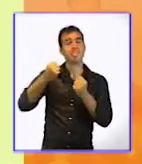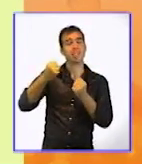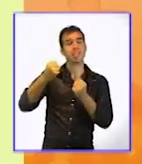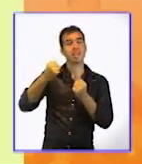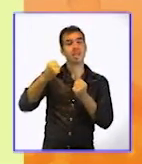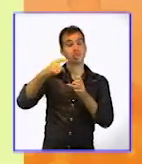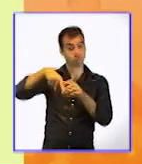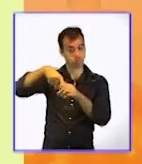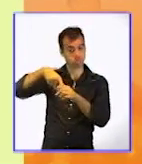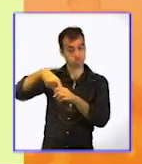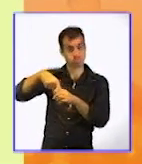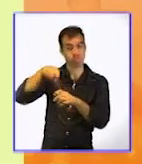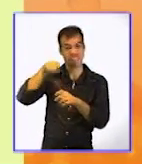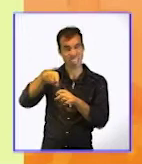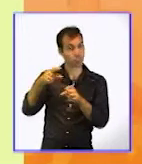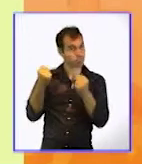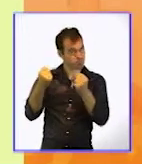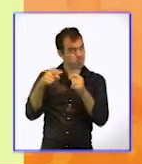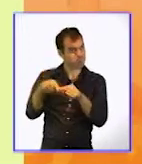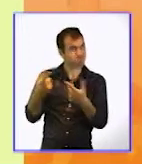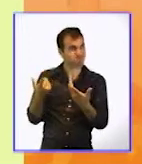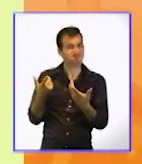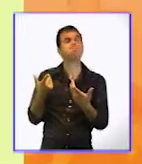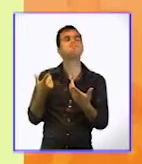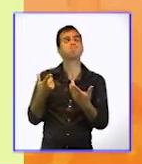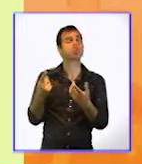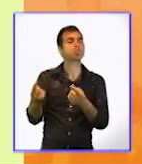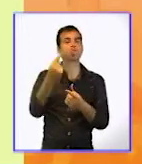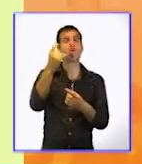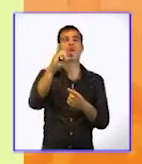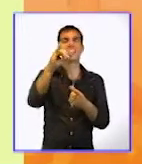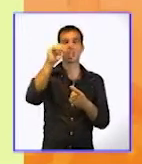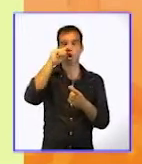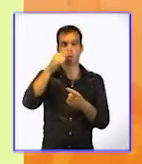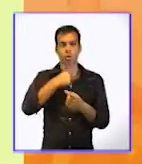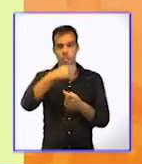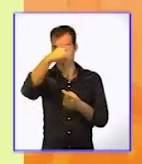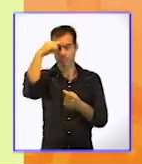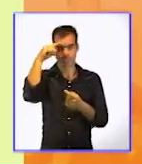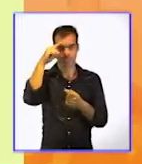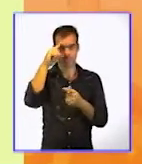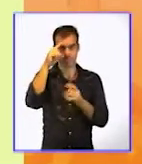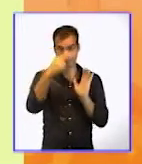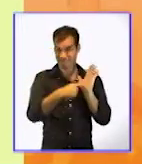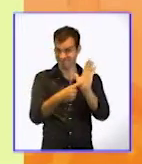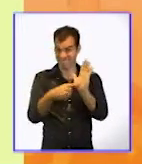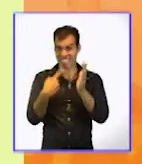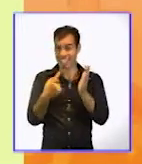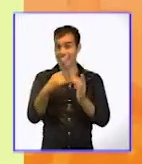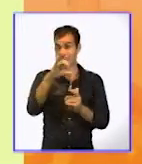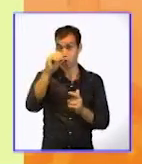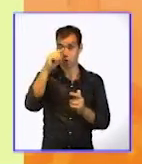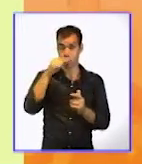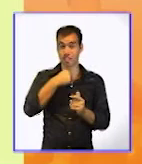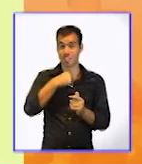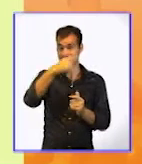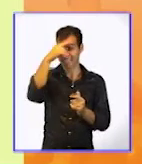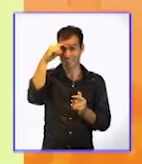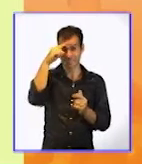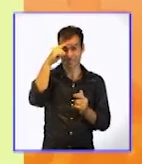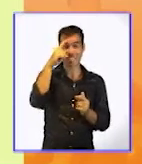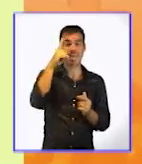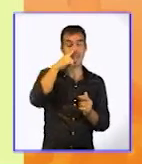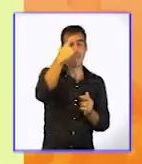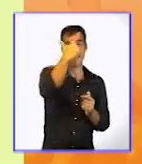notación iónica solamente, porque ellos están muy fuertes, solamente van a estar en iones, se van a representar solamente los